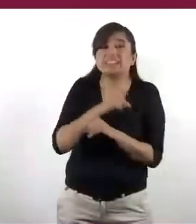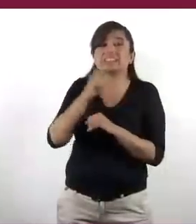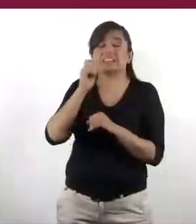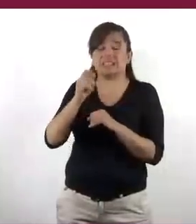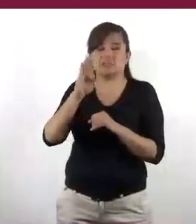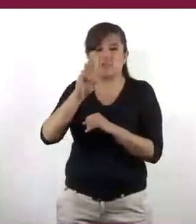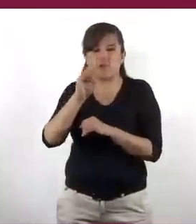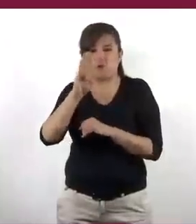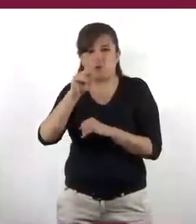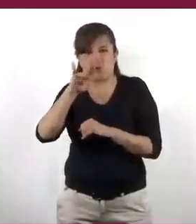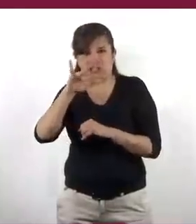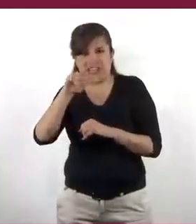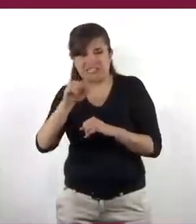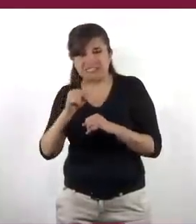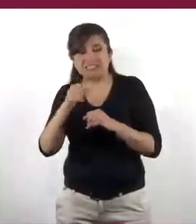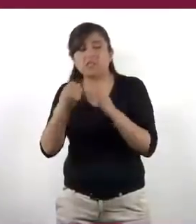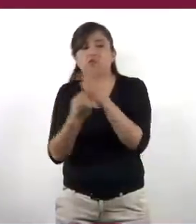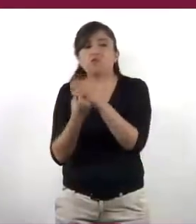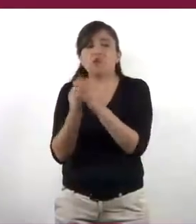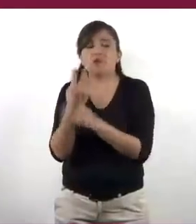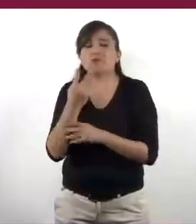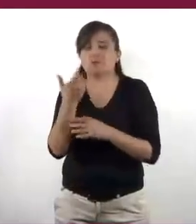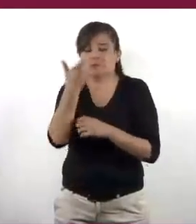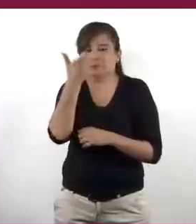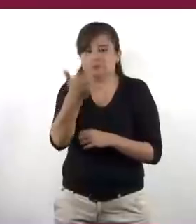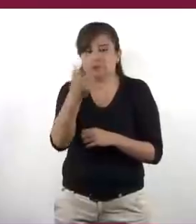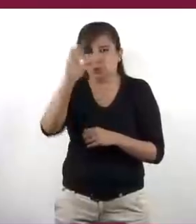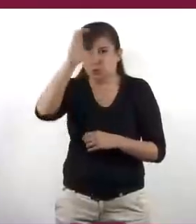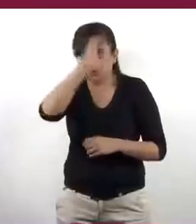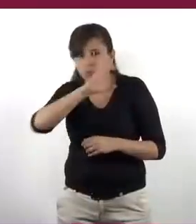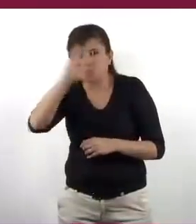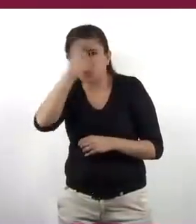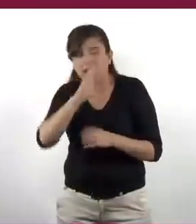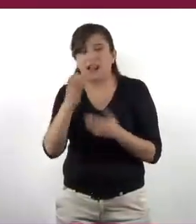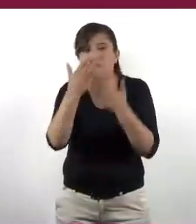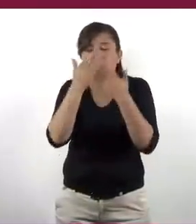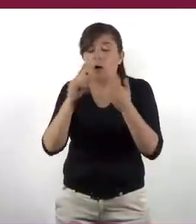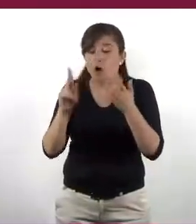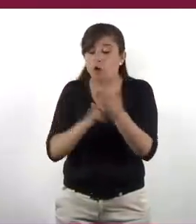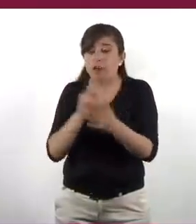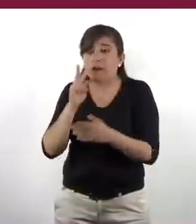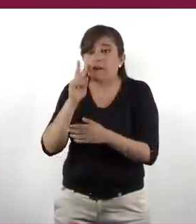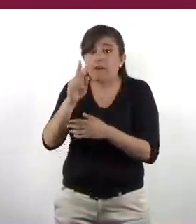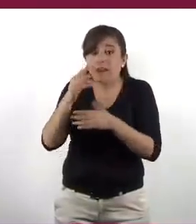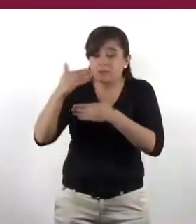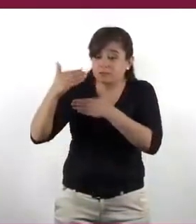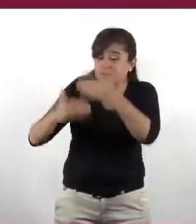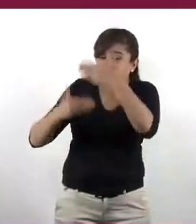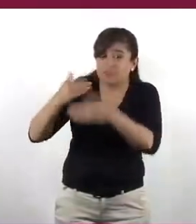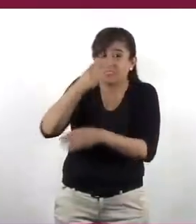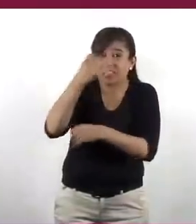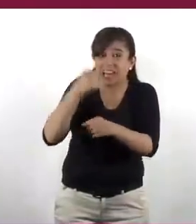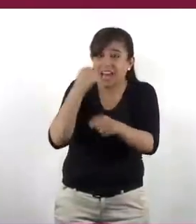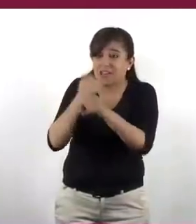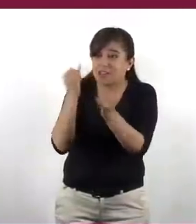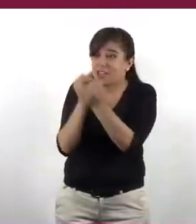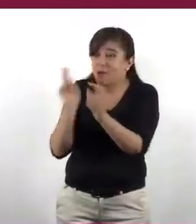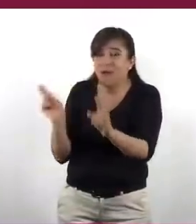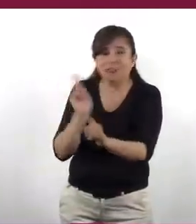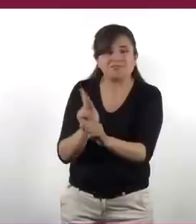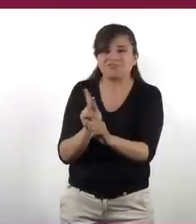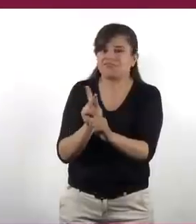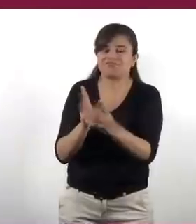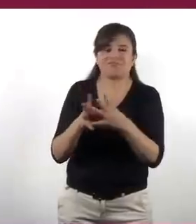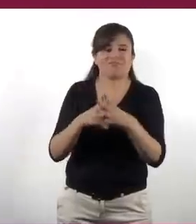reformas borbónicas enmarcó un auge económico y cultural que no se volvió a ver en los siguientes 100 años.